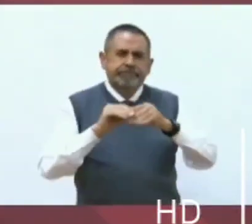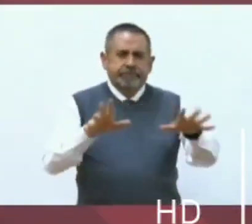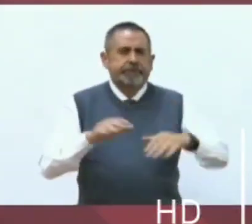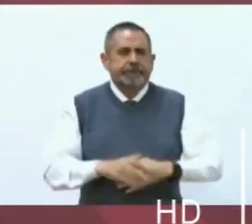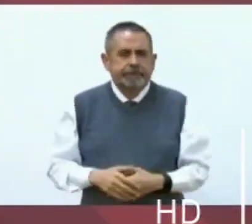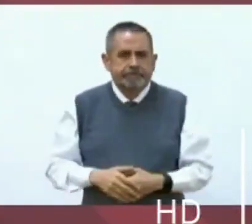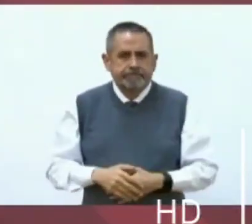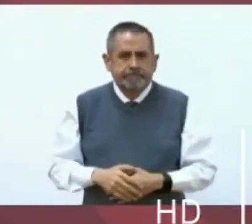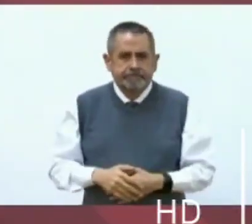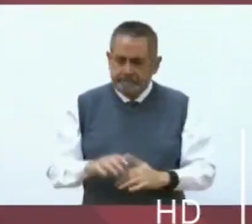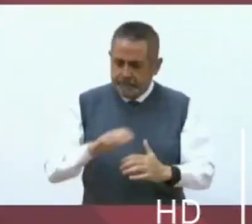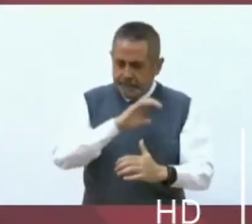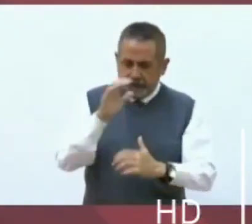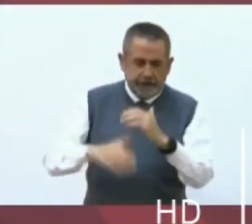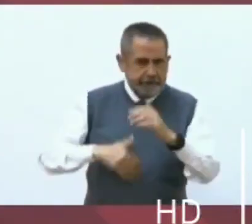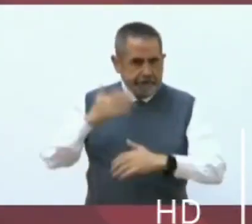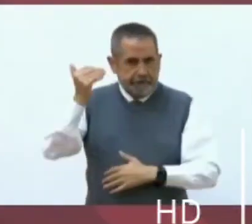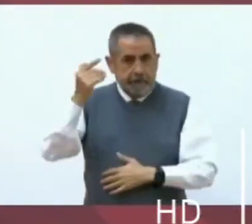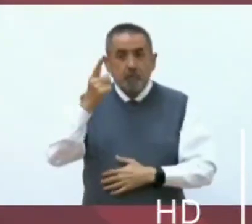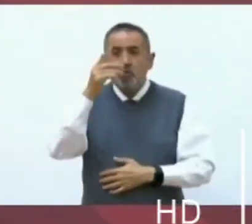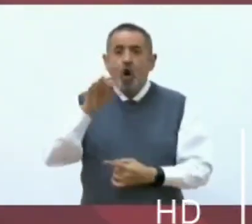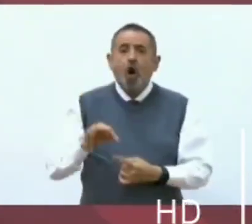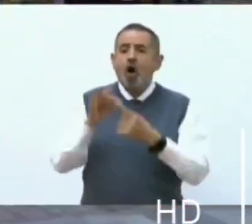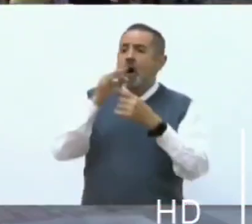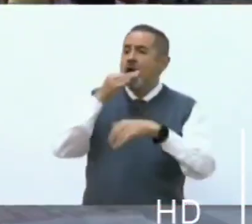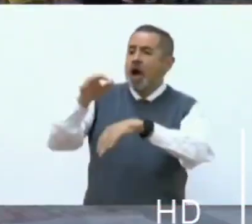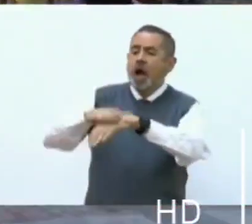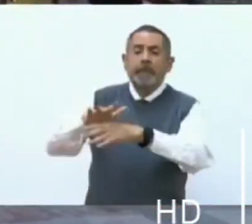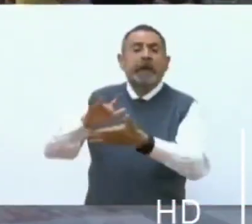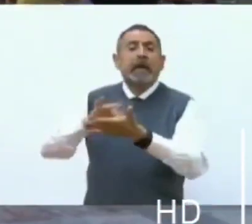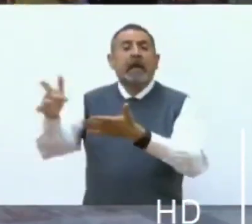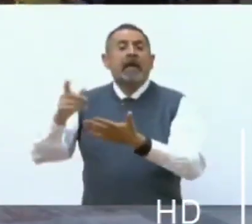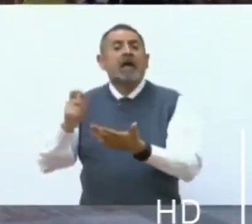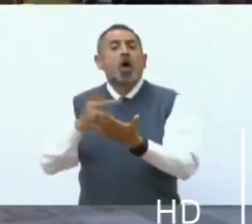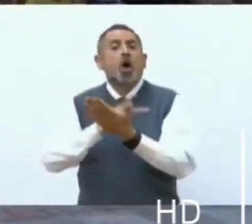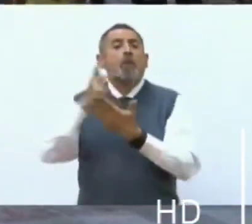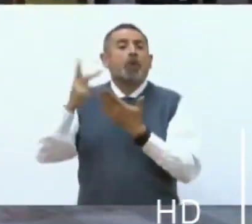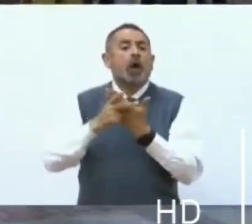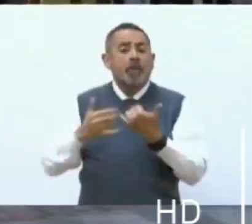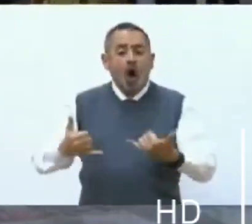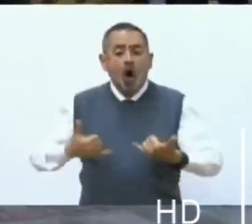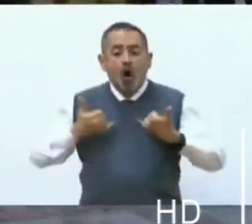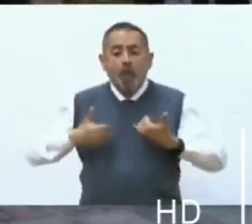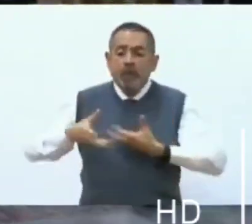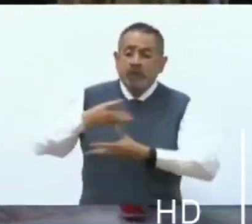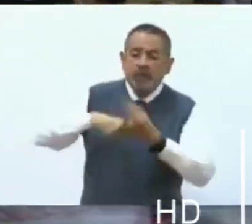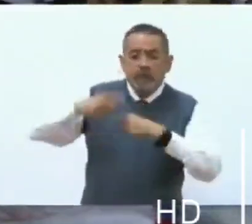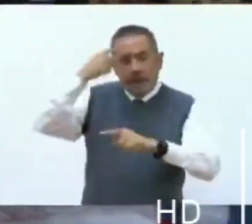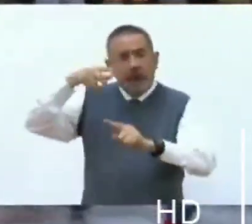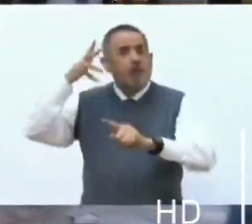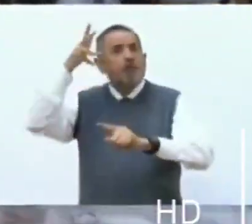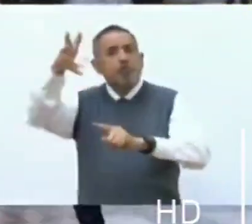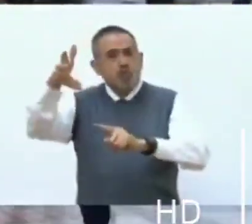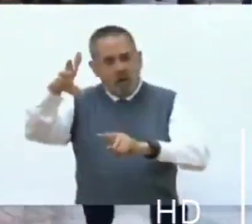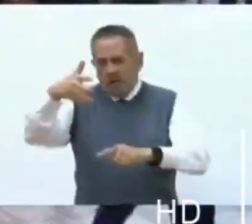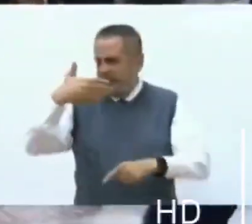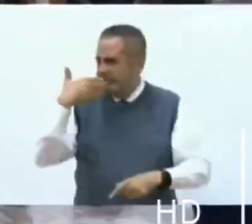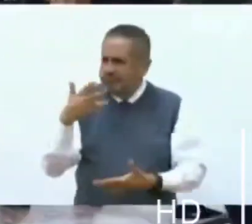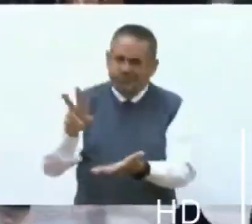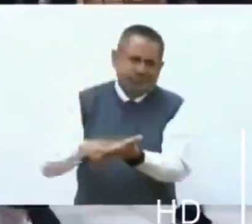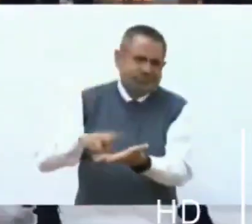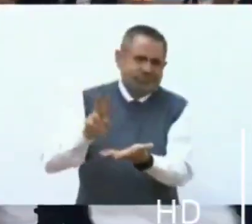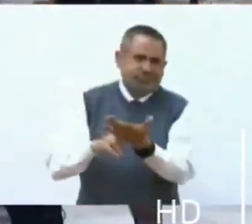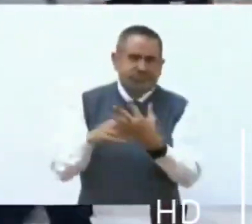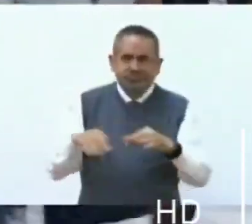despedirme, quiero hacer una mención especial y agradecer al programa Jóvenes Construyendo el Futuro por su invaluable